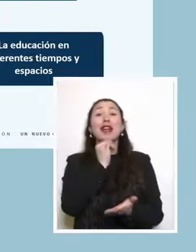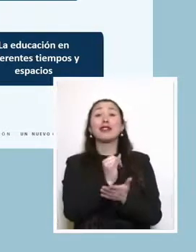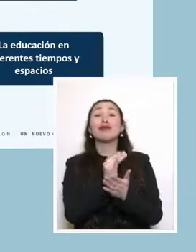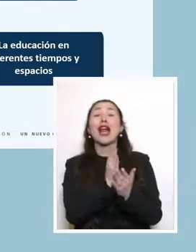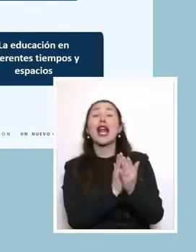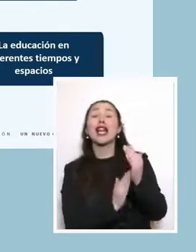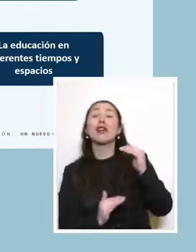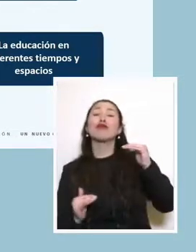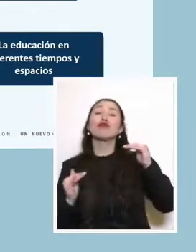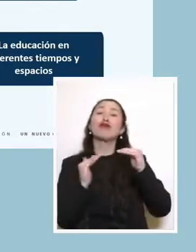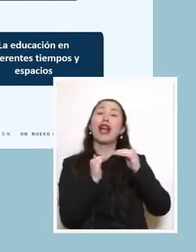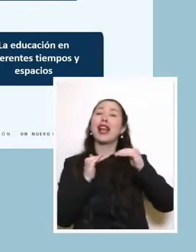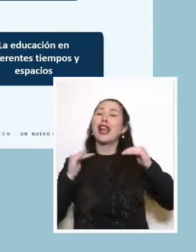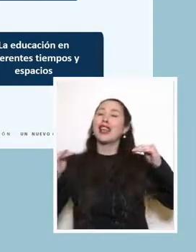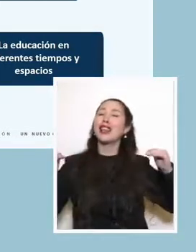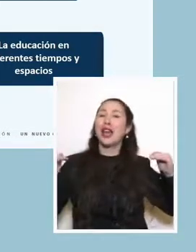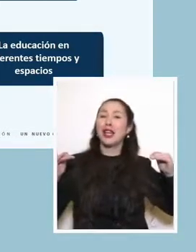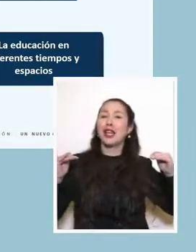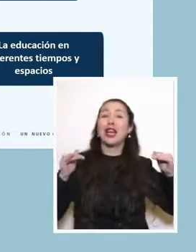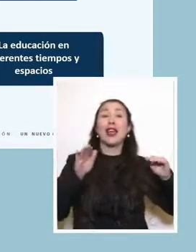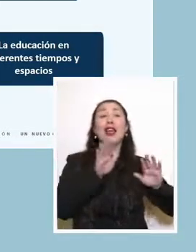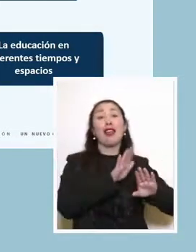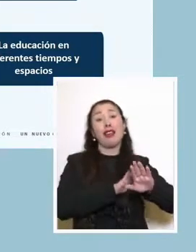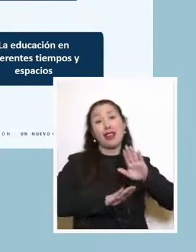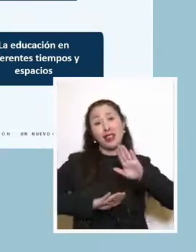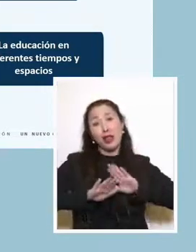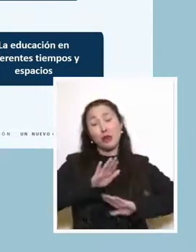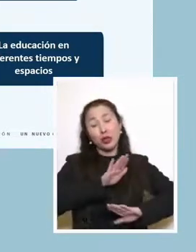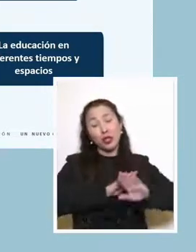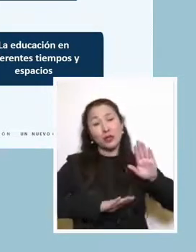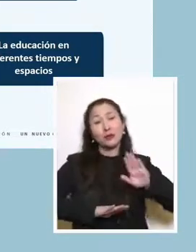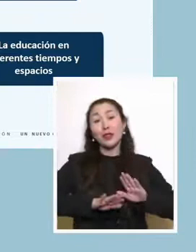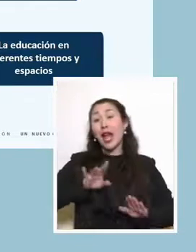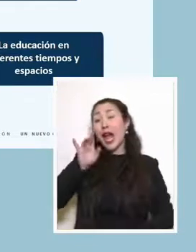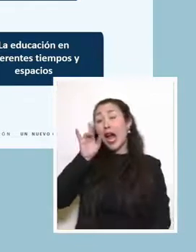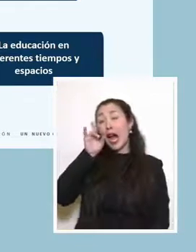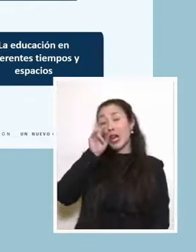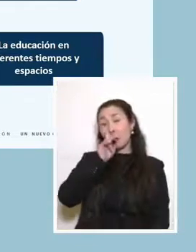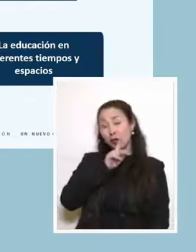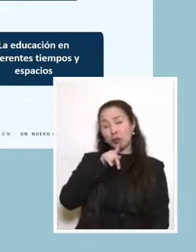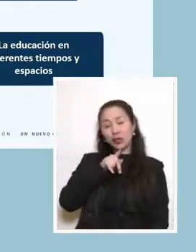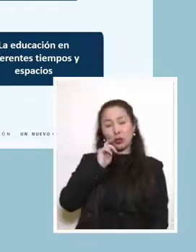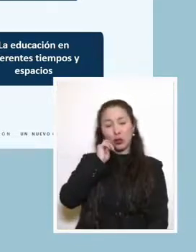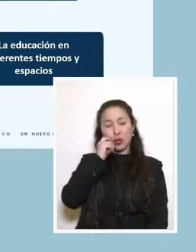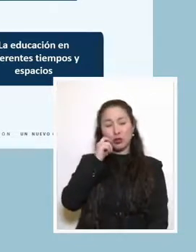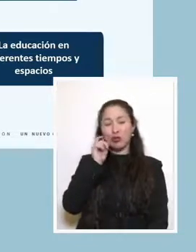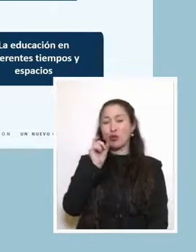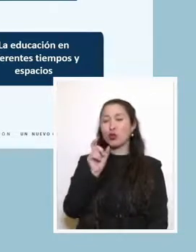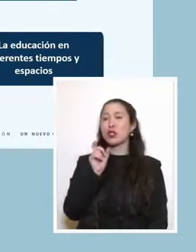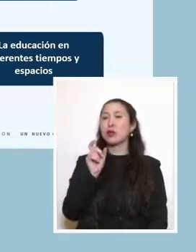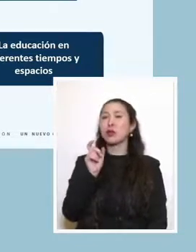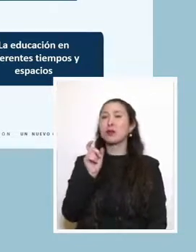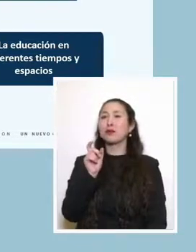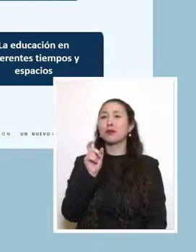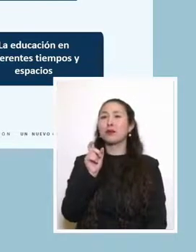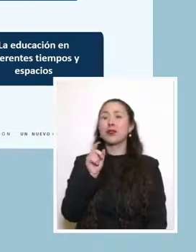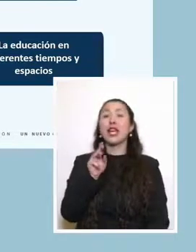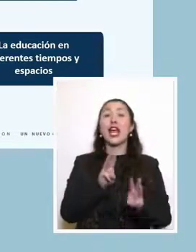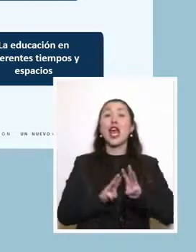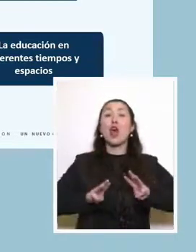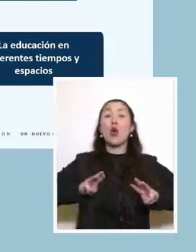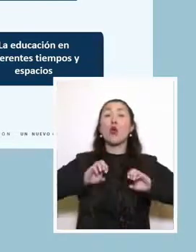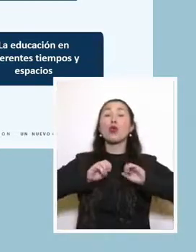el bienestar y de protección. Y finalmente, y esto es un concepto que hablamos mucho en la UNESCO,